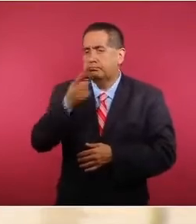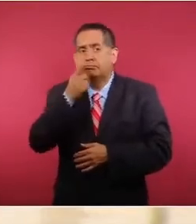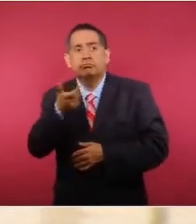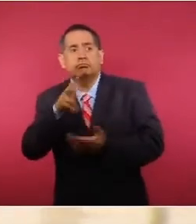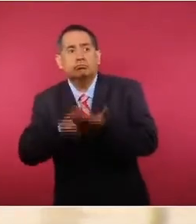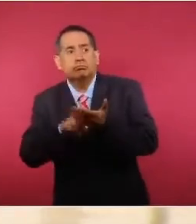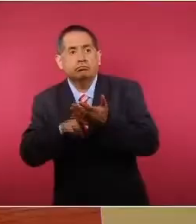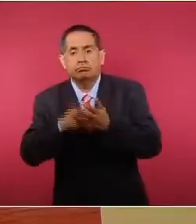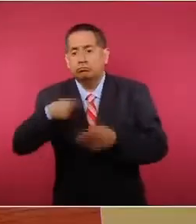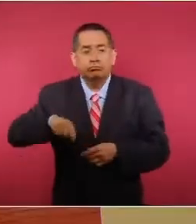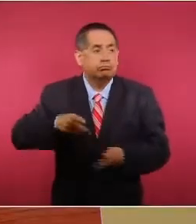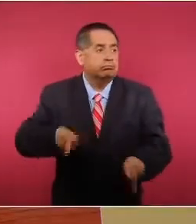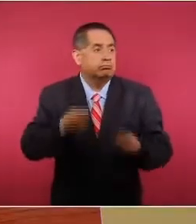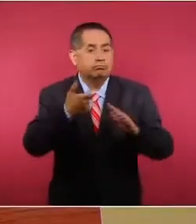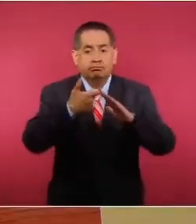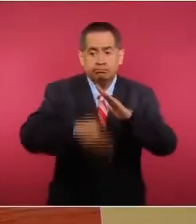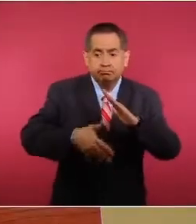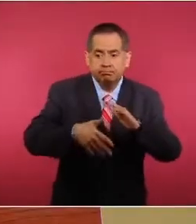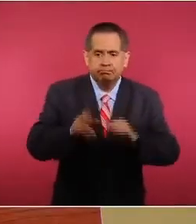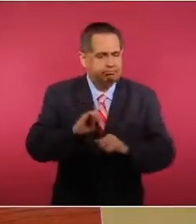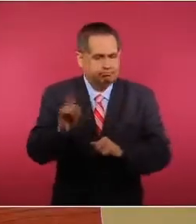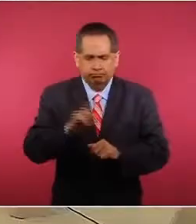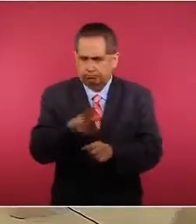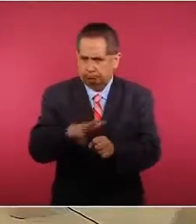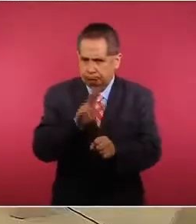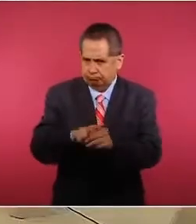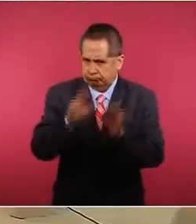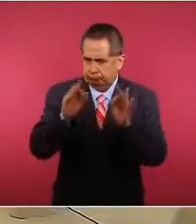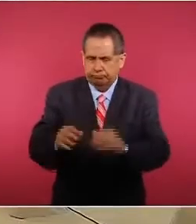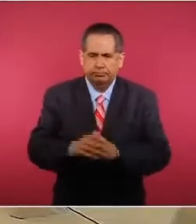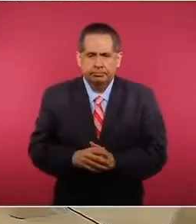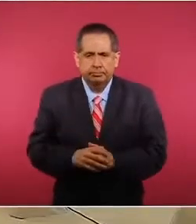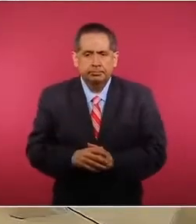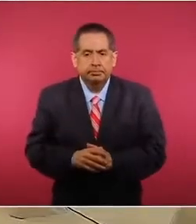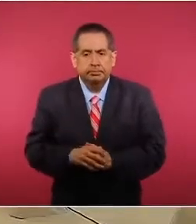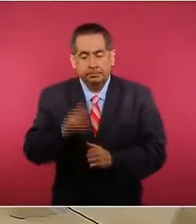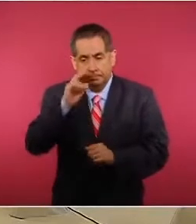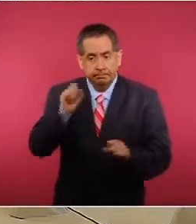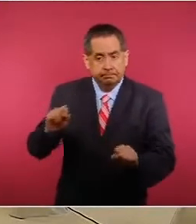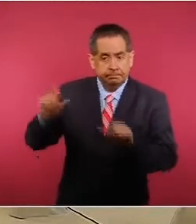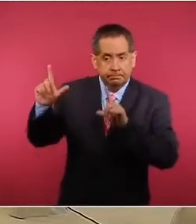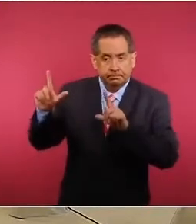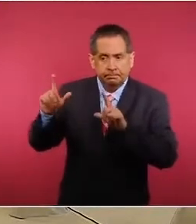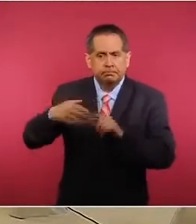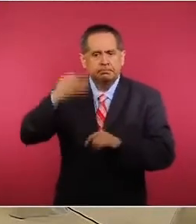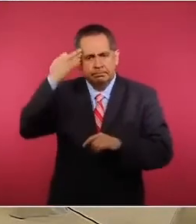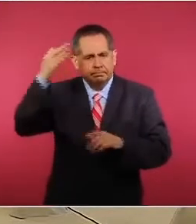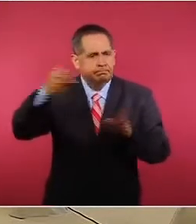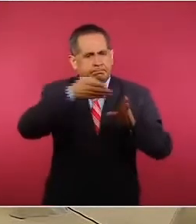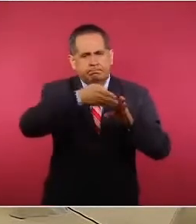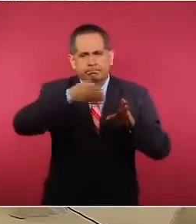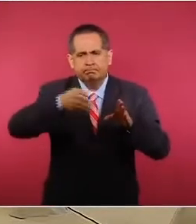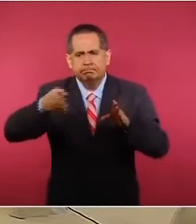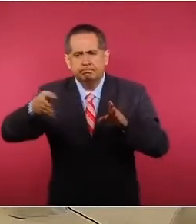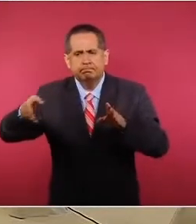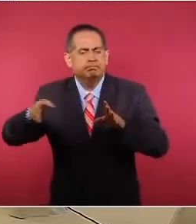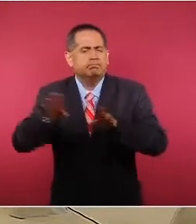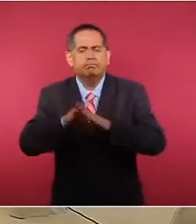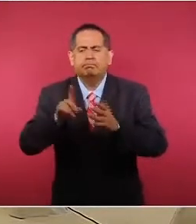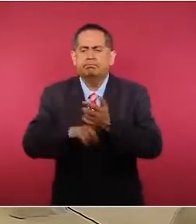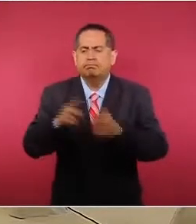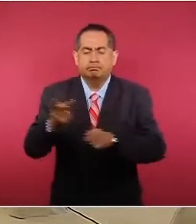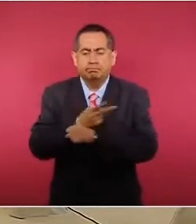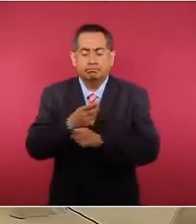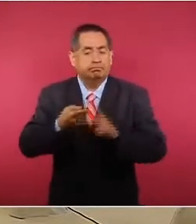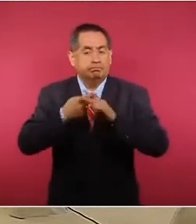avión. En la pantalla podrán ver también una cronología al día de hoy de este proceso. El